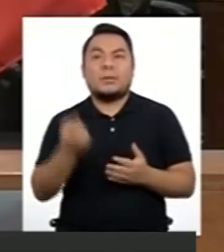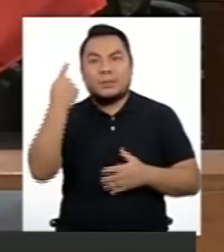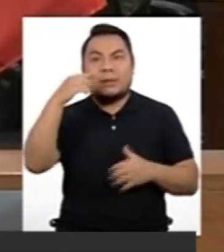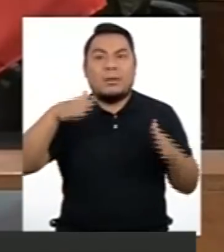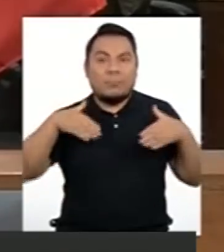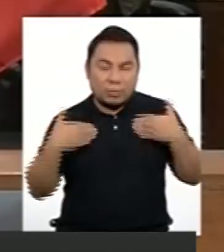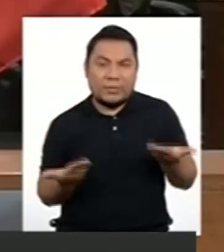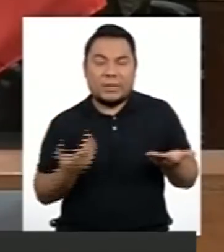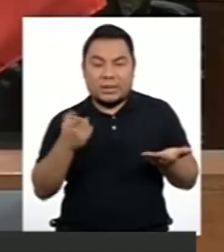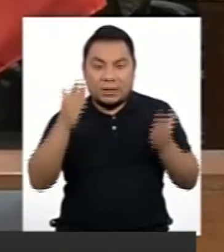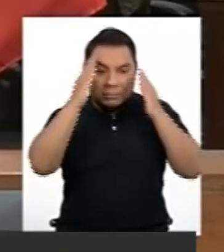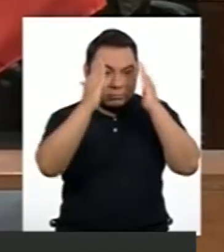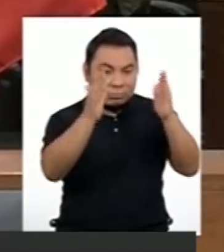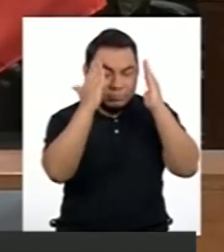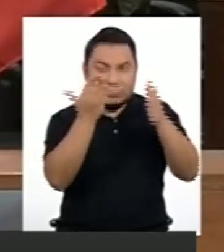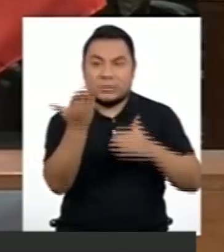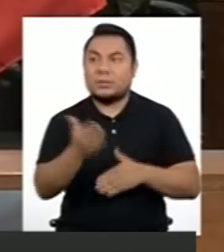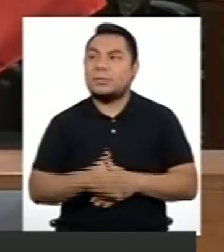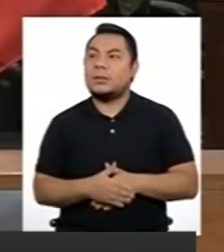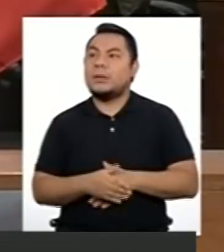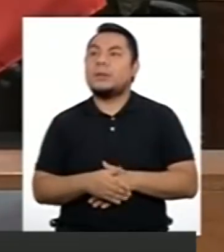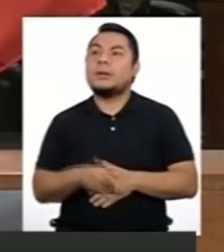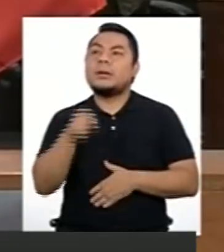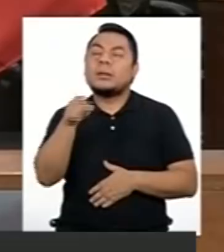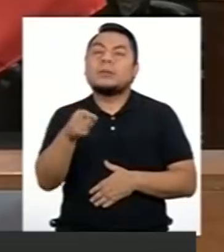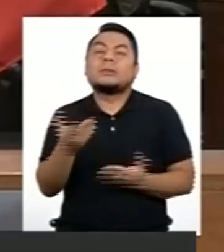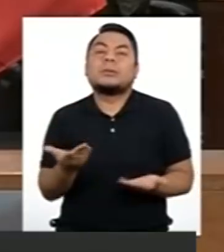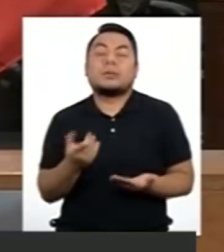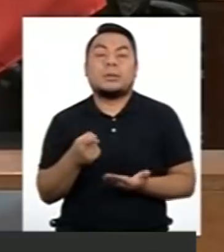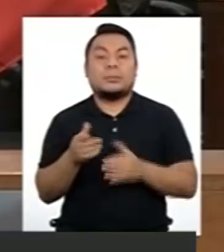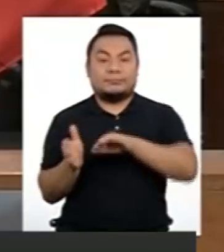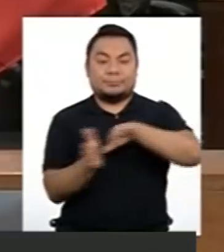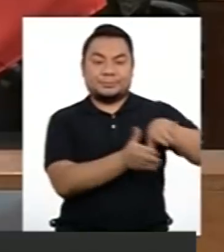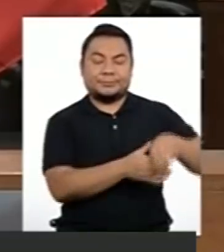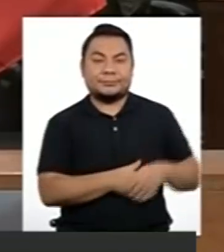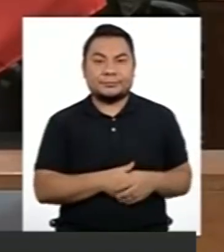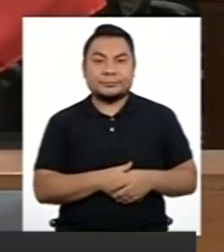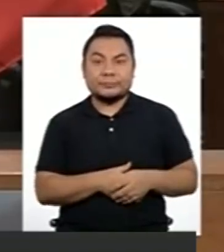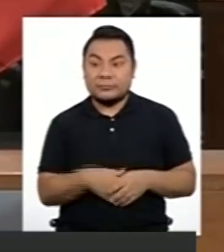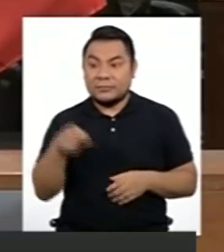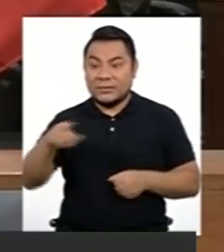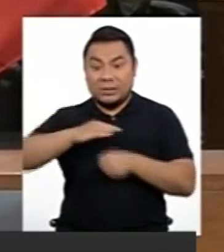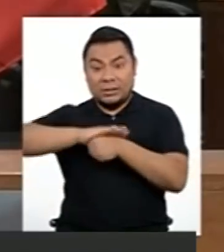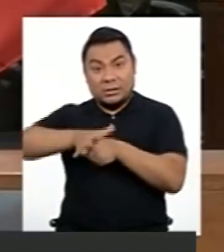para poder atenderla. Dentro de la evolución de la enfermedad